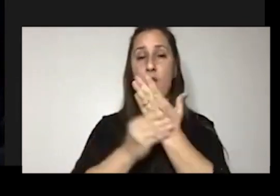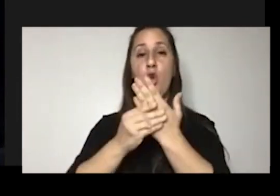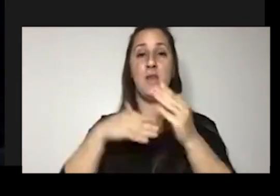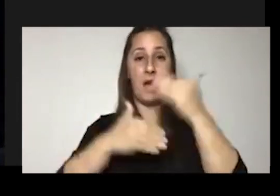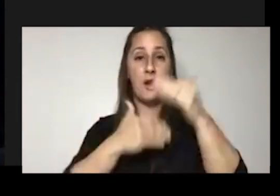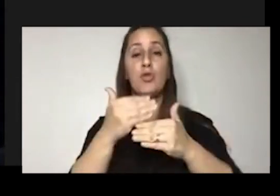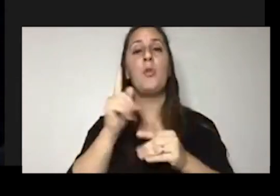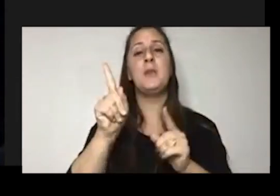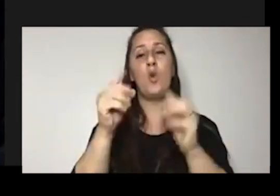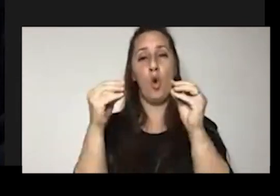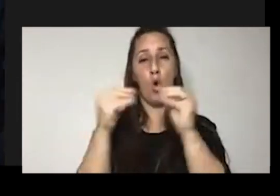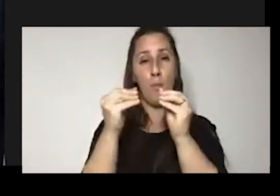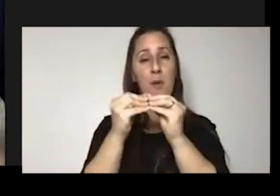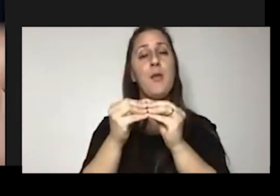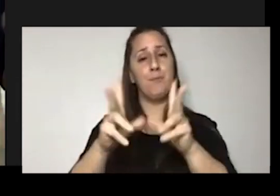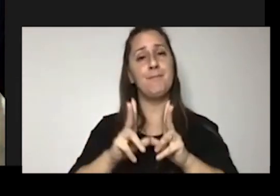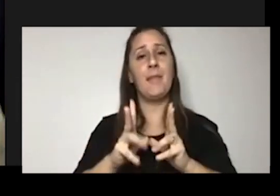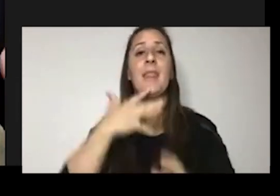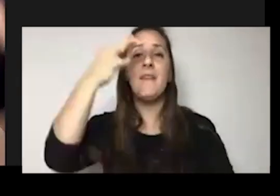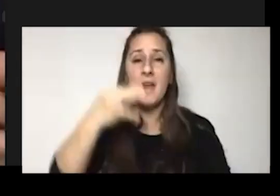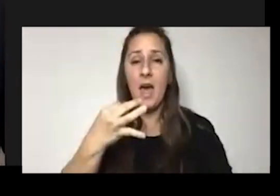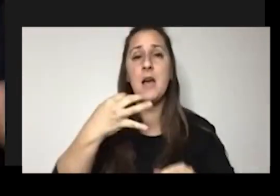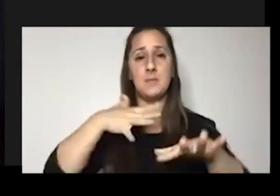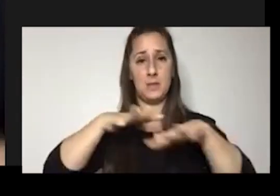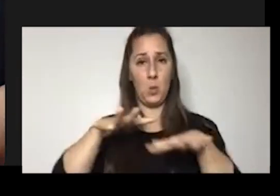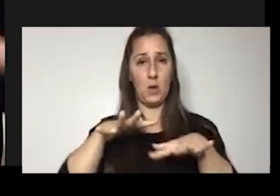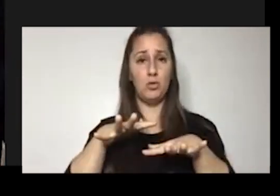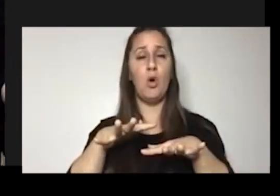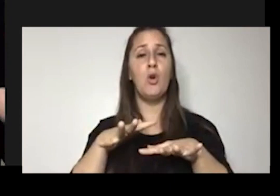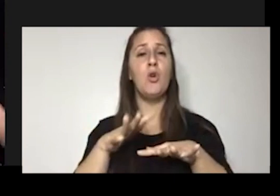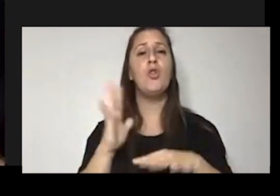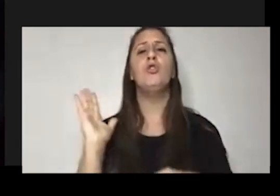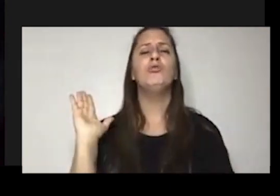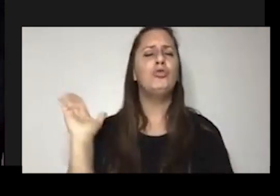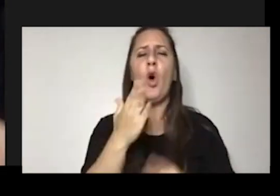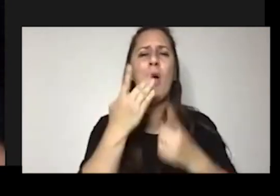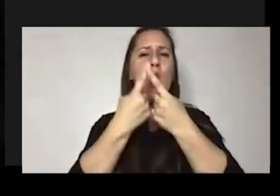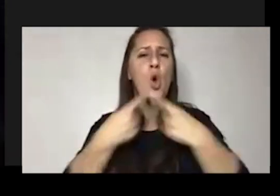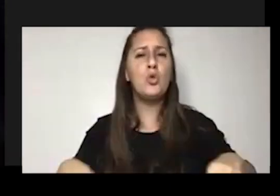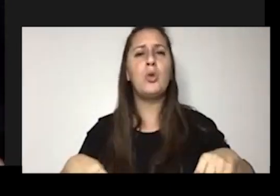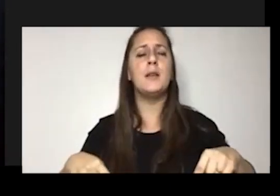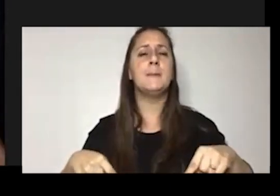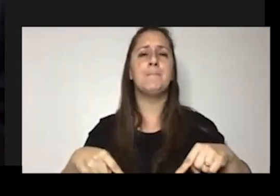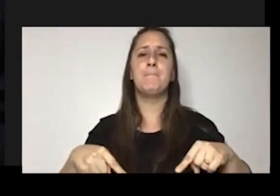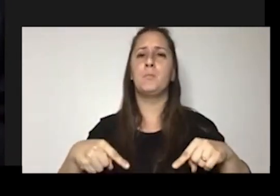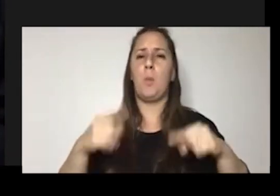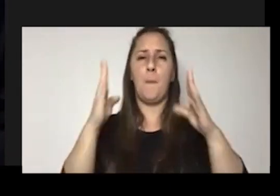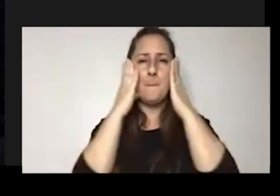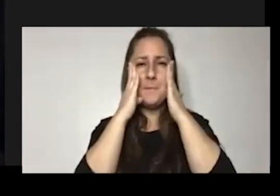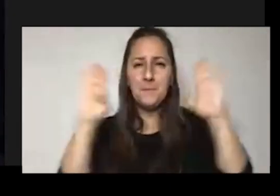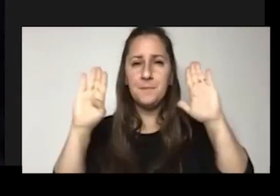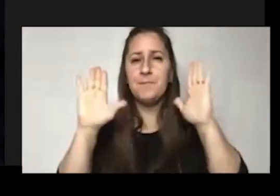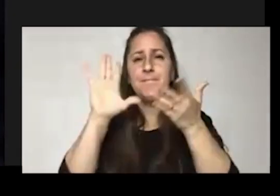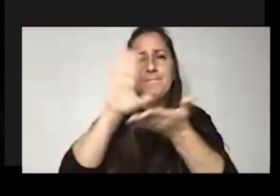hay una realidad, y es que todo lo que tiene que ver con un amplio espectro más legal no